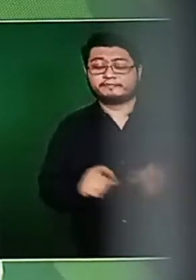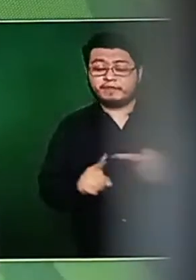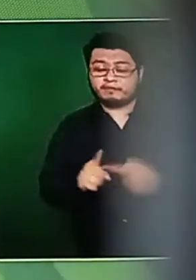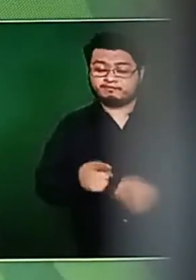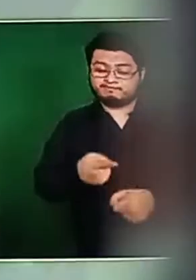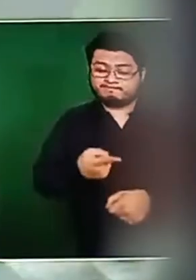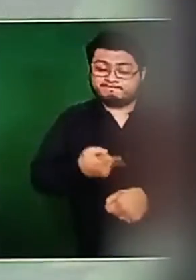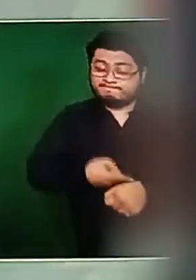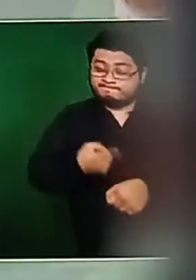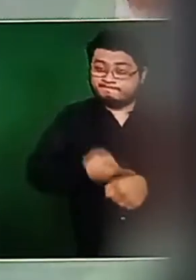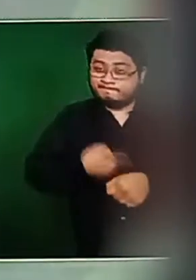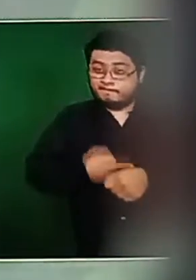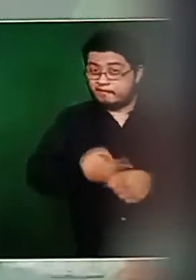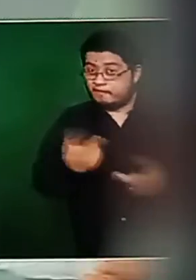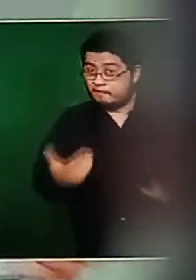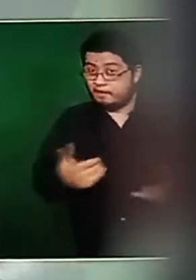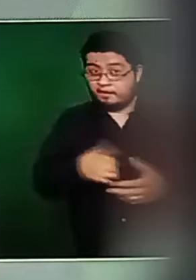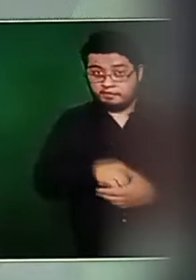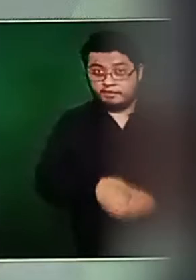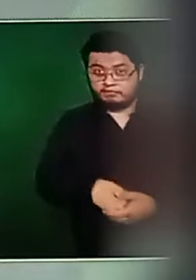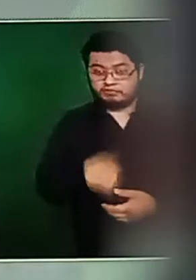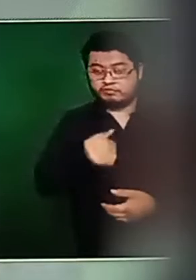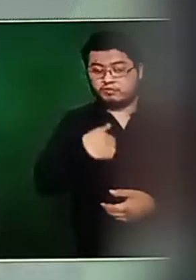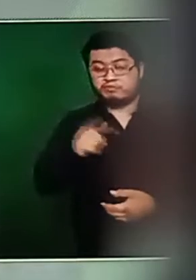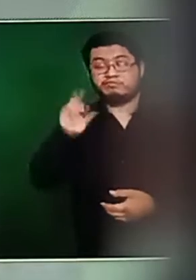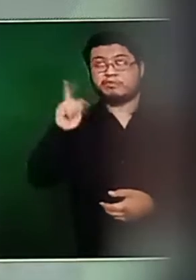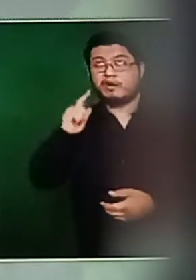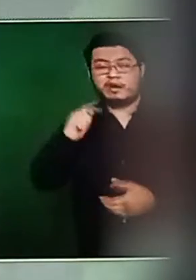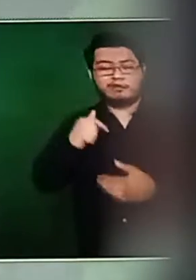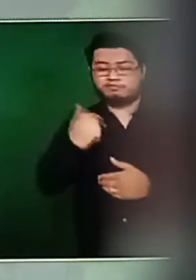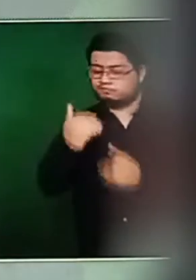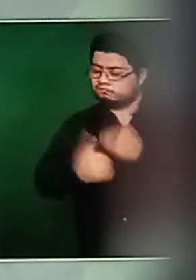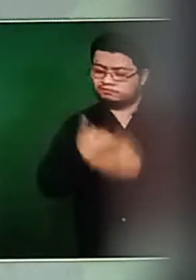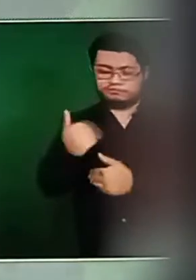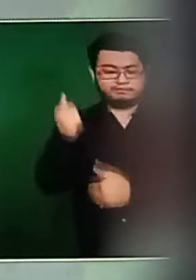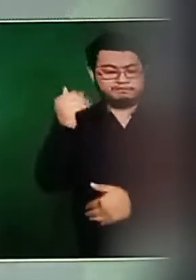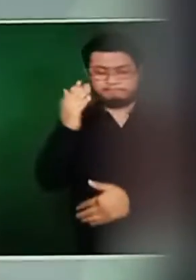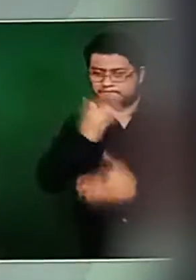enfermito y que deseo que salga adelante.